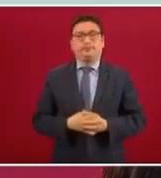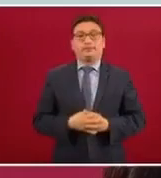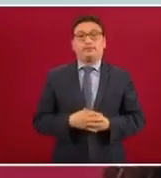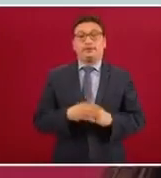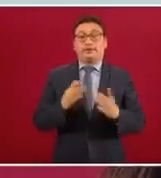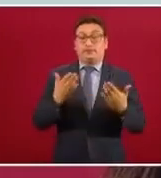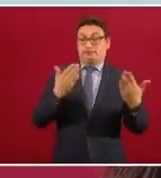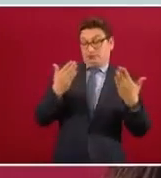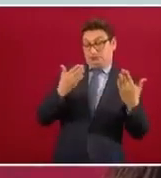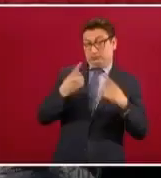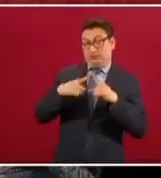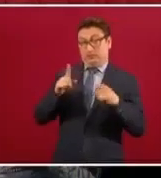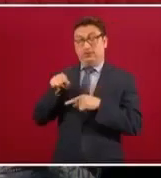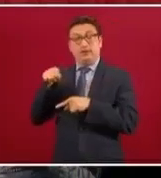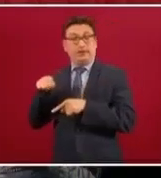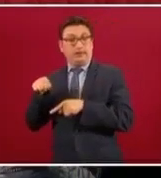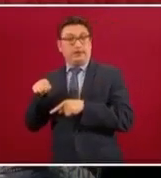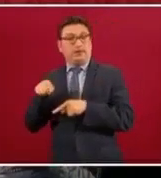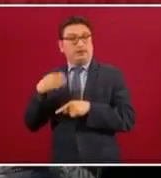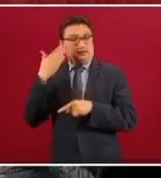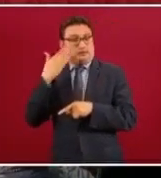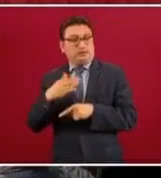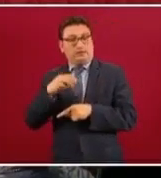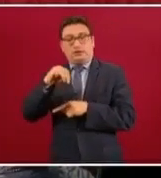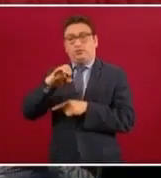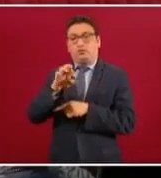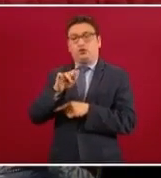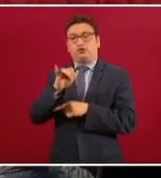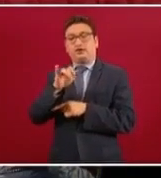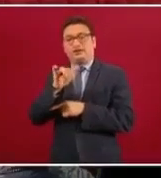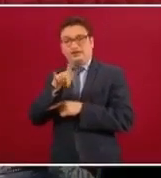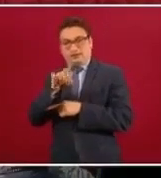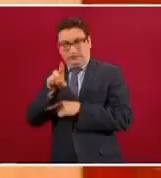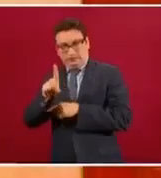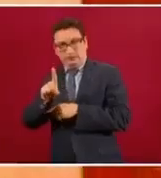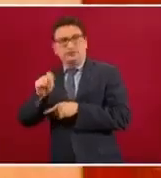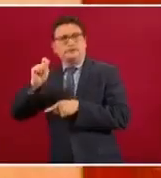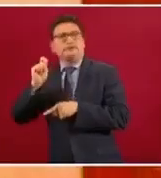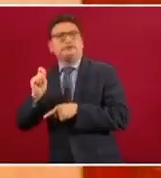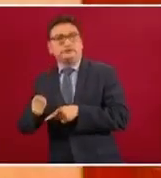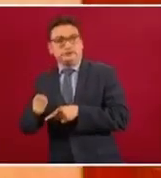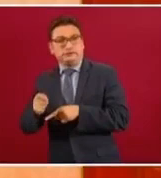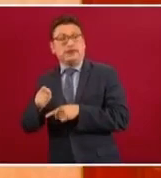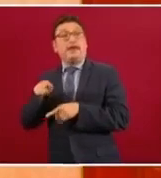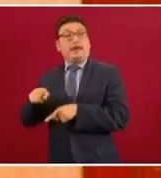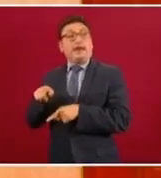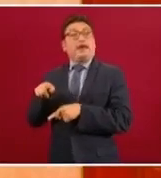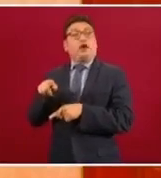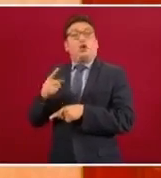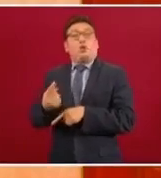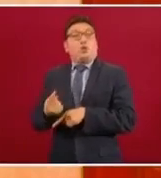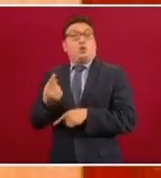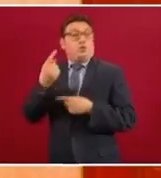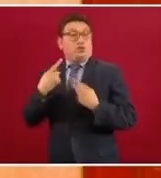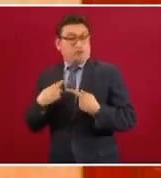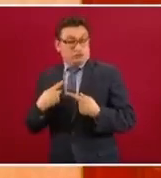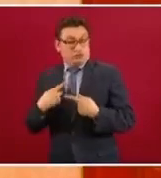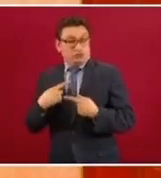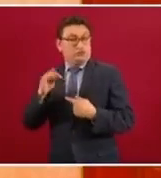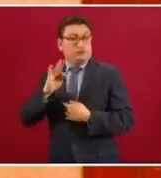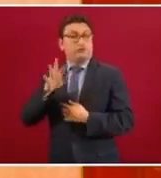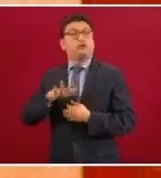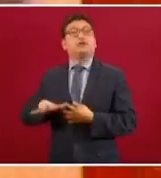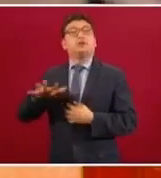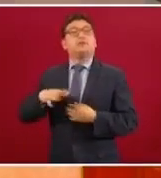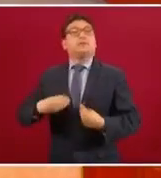En cambio, la otra medida, que es esta, que es mortalidad, habla de la probabilidad de que alguien que